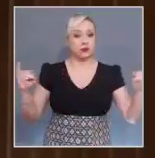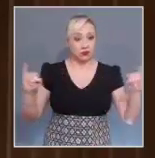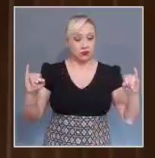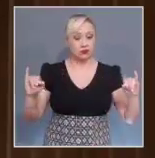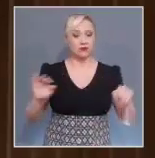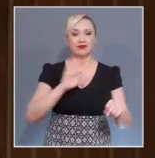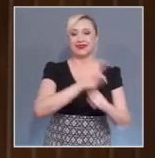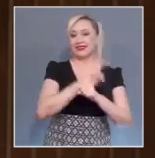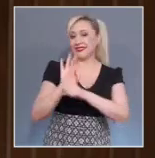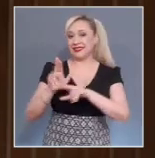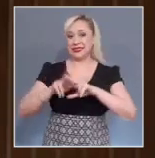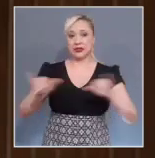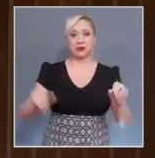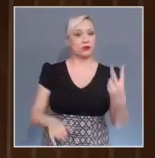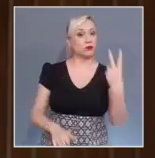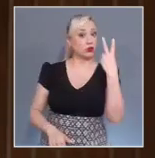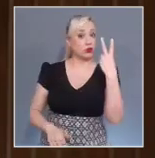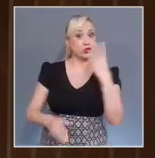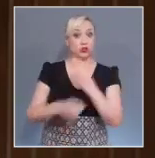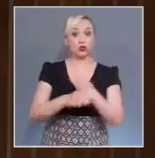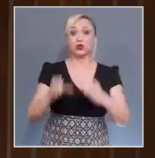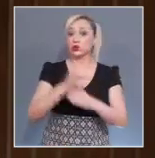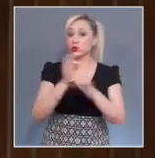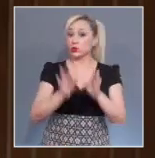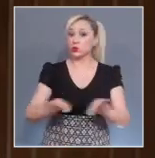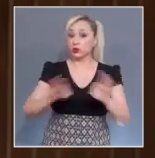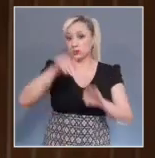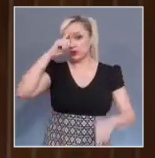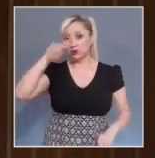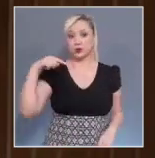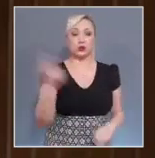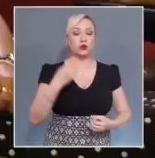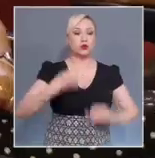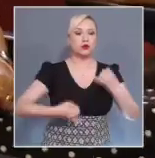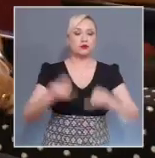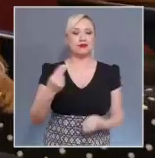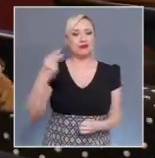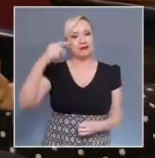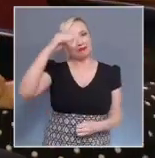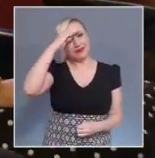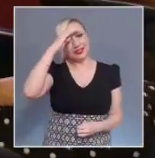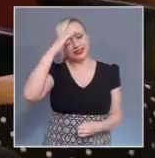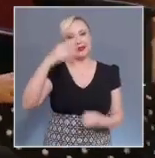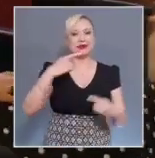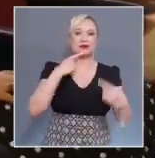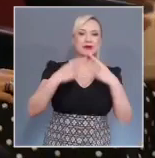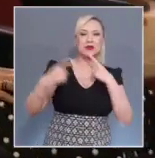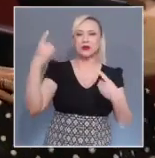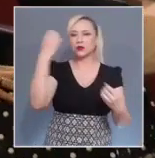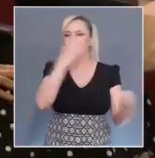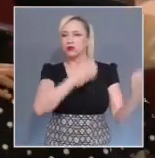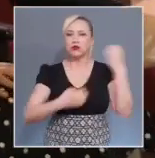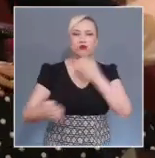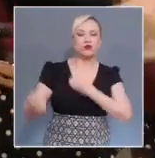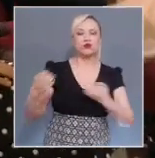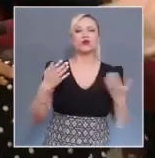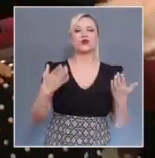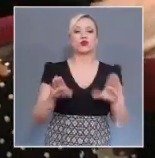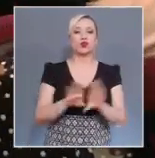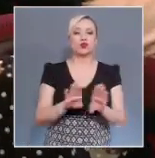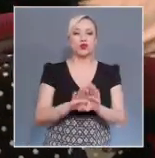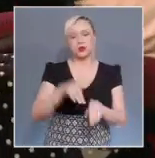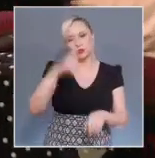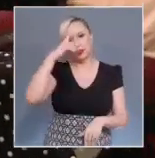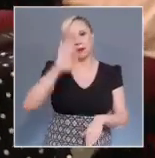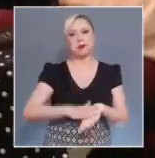la función del juez, por lo que hizo un llamado a pensar, reflexionar y discutir estos temas a efecto de generar confianza en